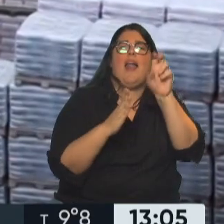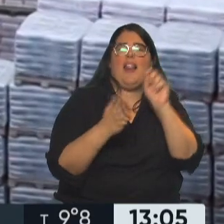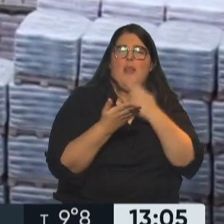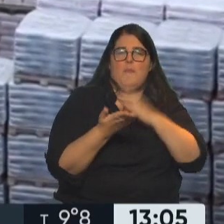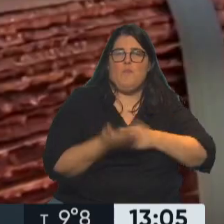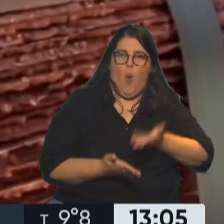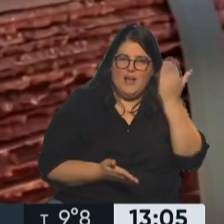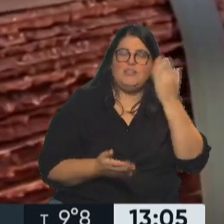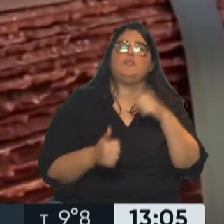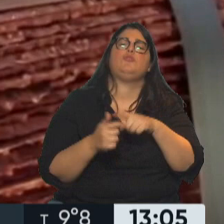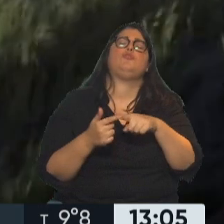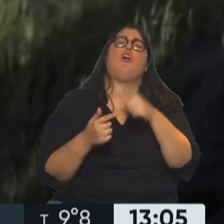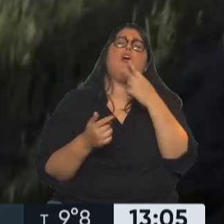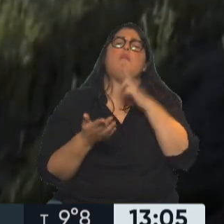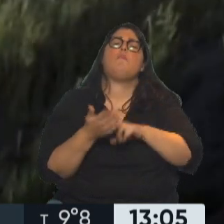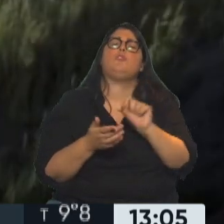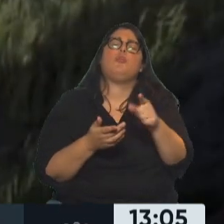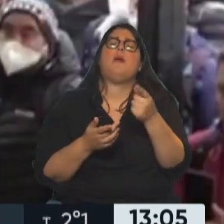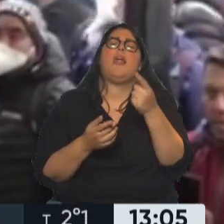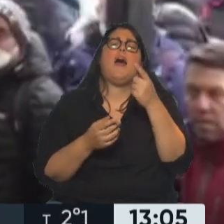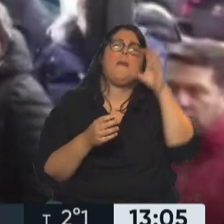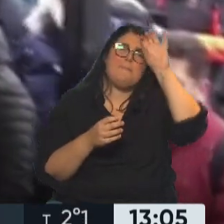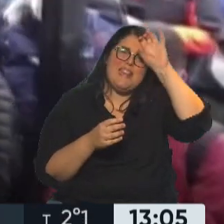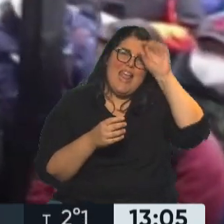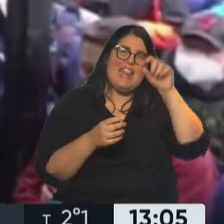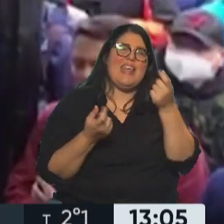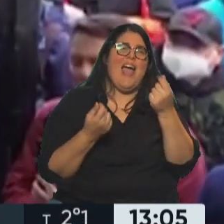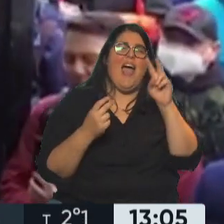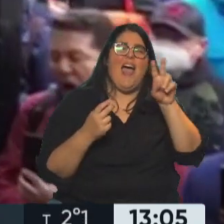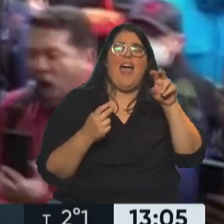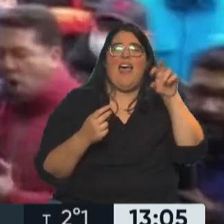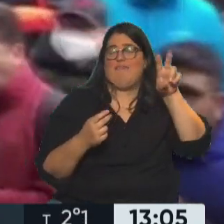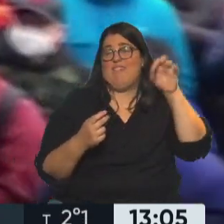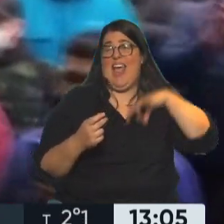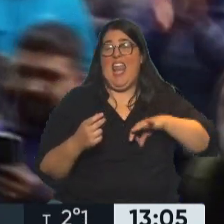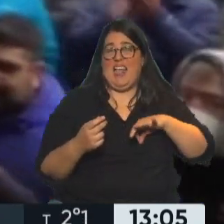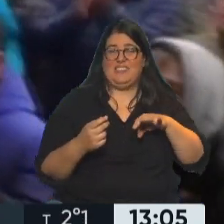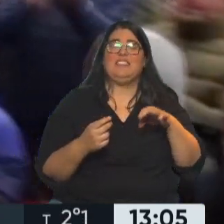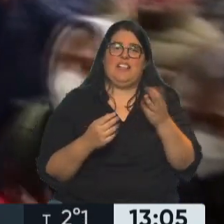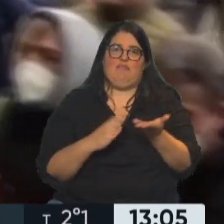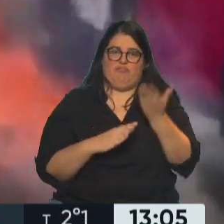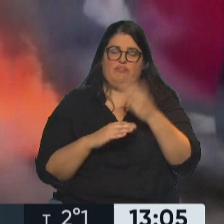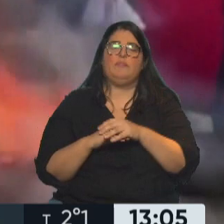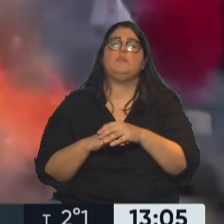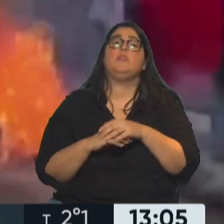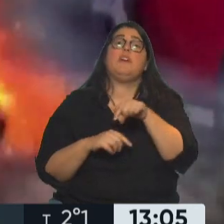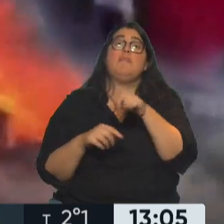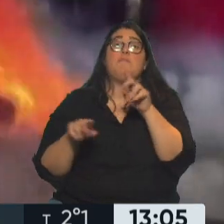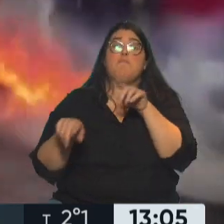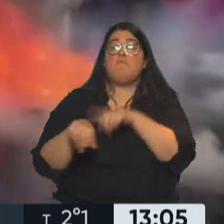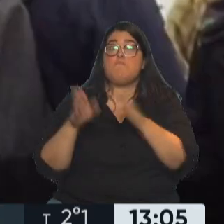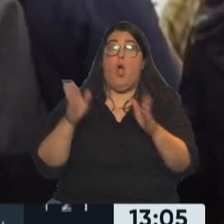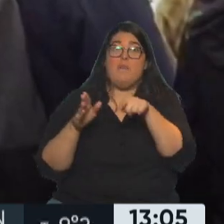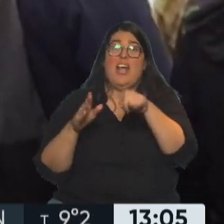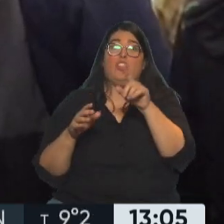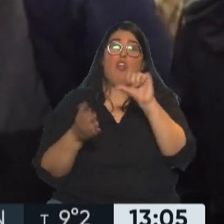de exenciones y la aplicación de regalías mineras. Pero la propuesta de reforma impositiva llega en momentos en que el país